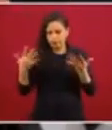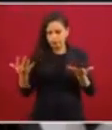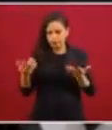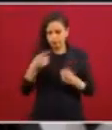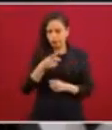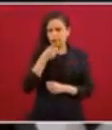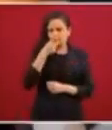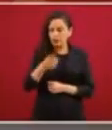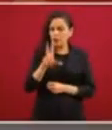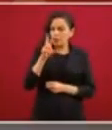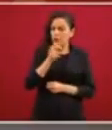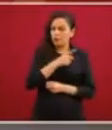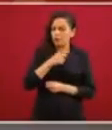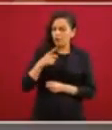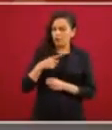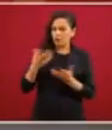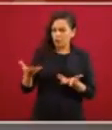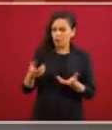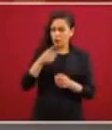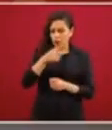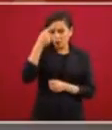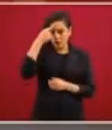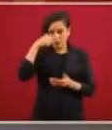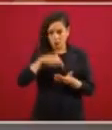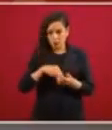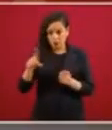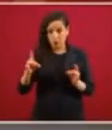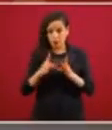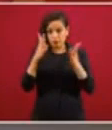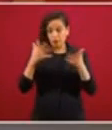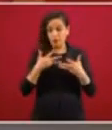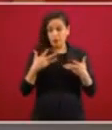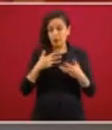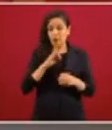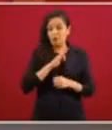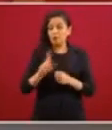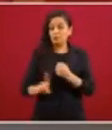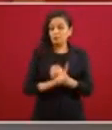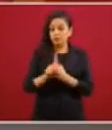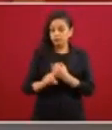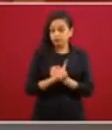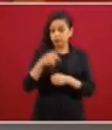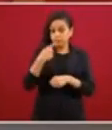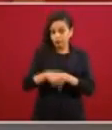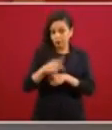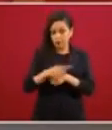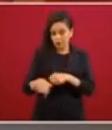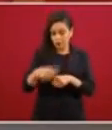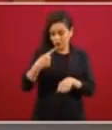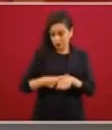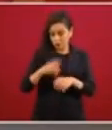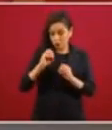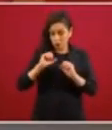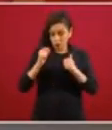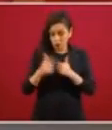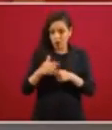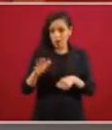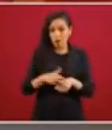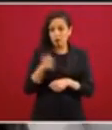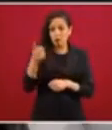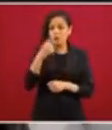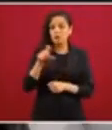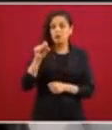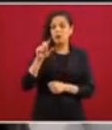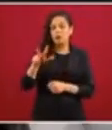algún riesgo de que estén los legisladores? Son 128. Sin embargo, ustedes han pedido que se realicen reuniones de